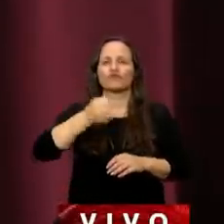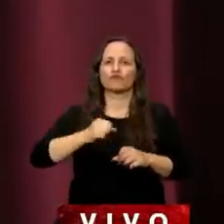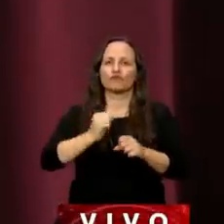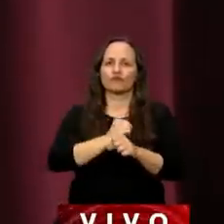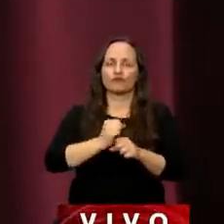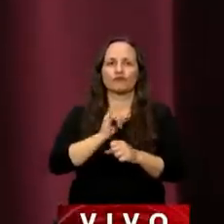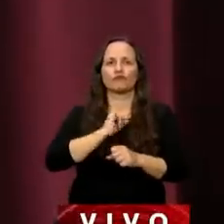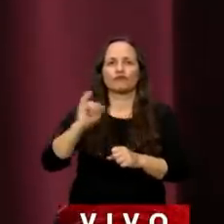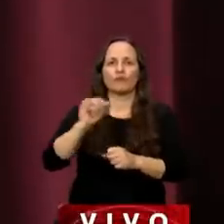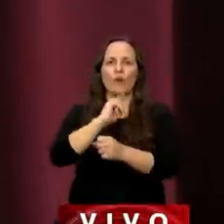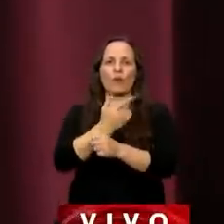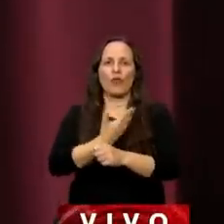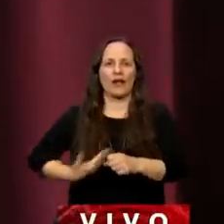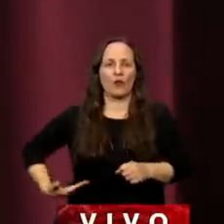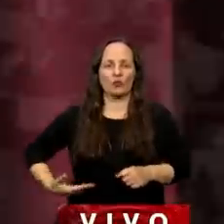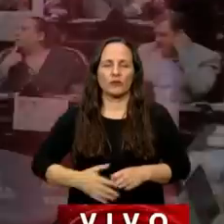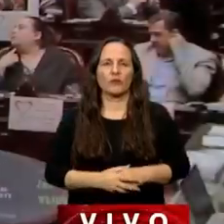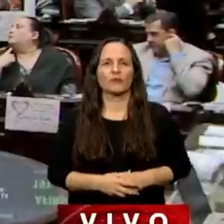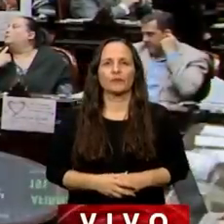se comunicará al Poder Ejecutivo.